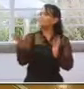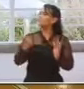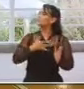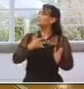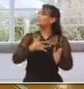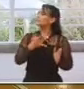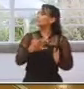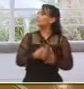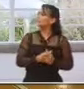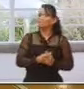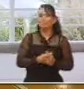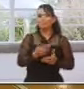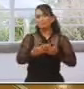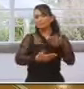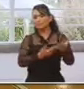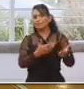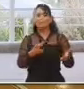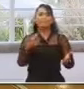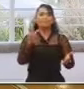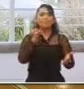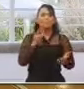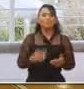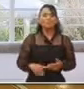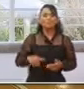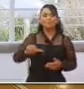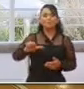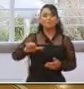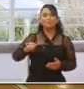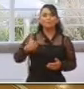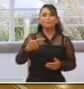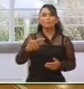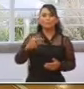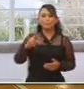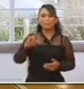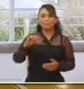general. Tiene el uso de la voz el regidor José Luis Aguilera Rico.